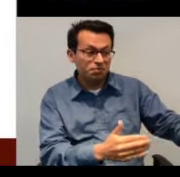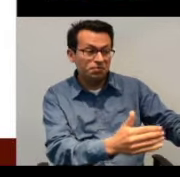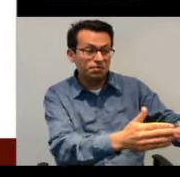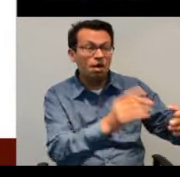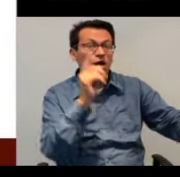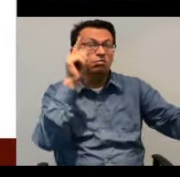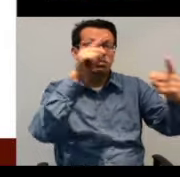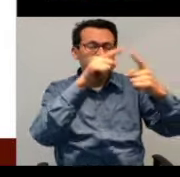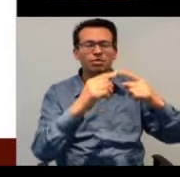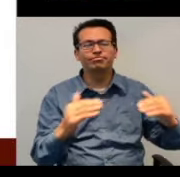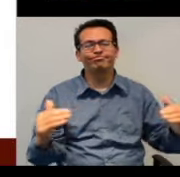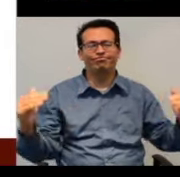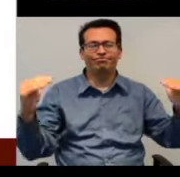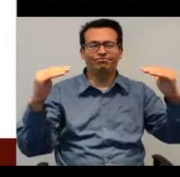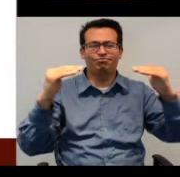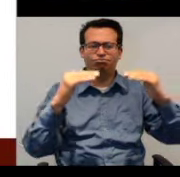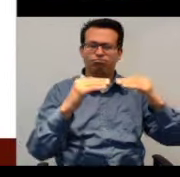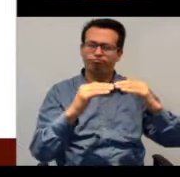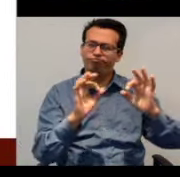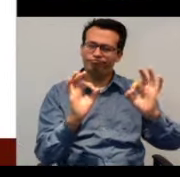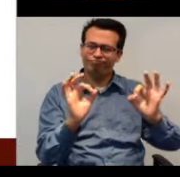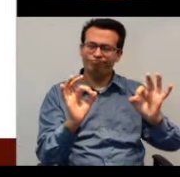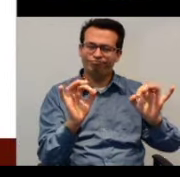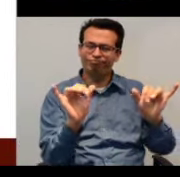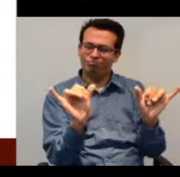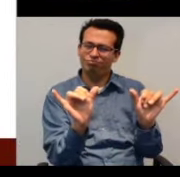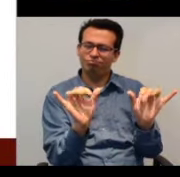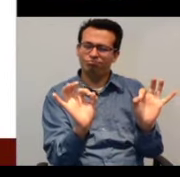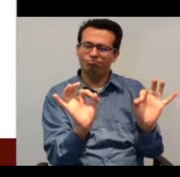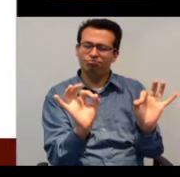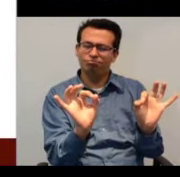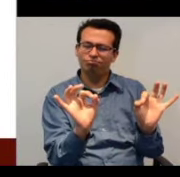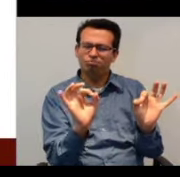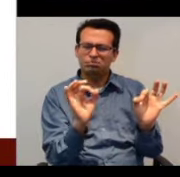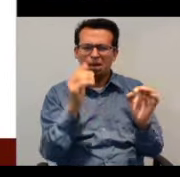ciertos grupos de estudiantes más proclives a ser excluidos del sistema.